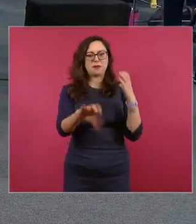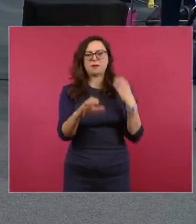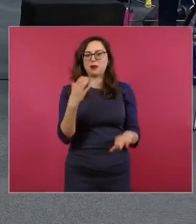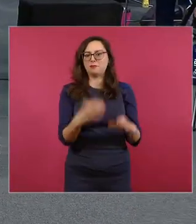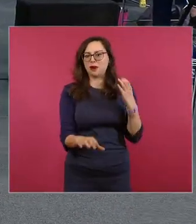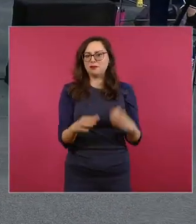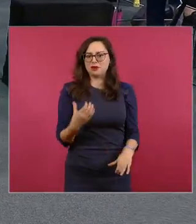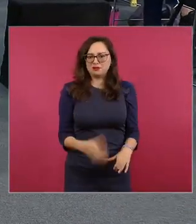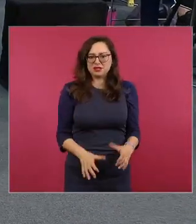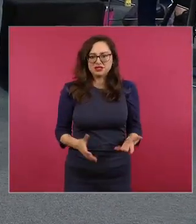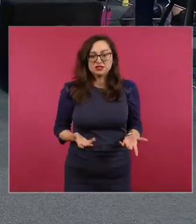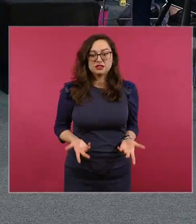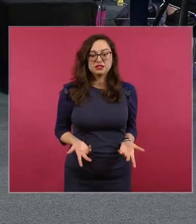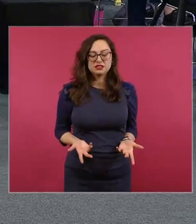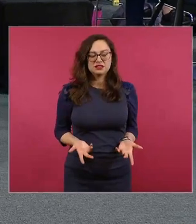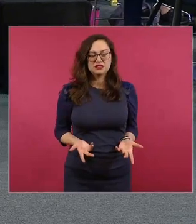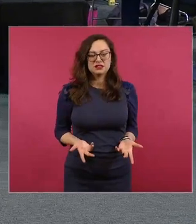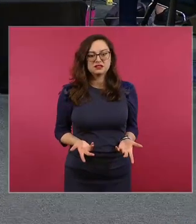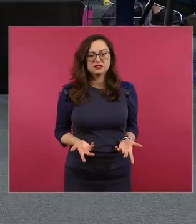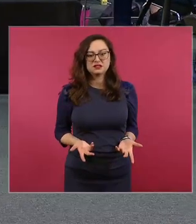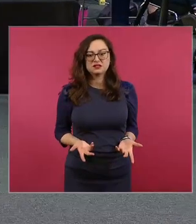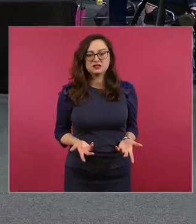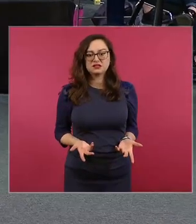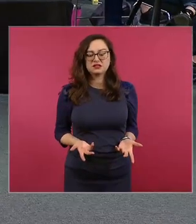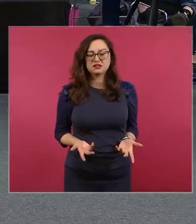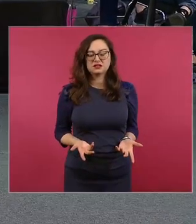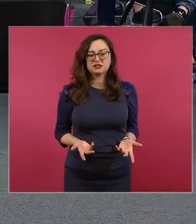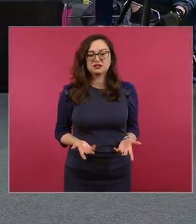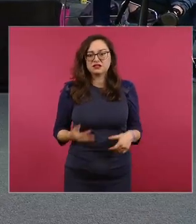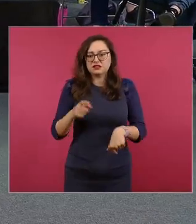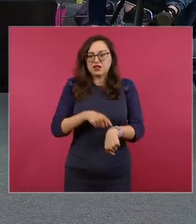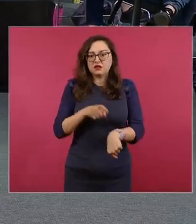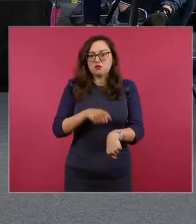¿Cómo se da por hecho de que ya se liberó